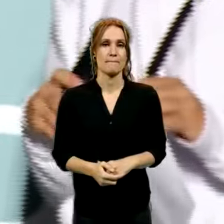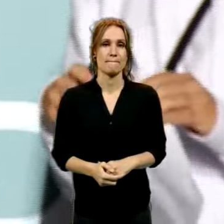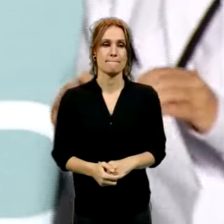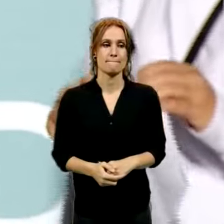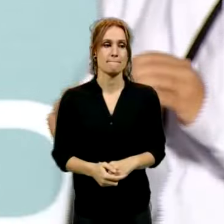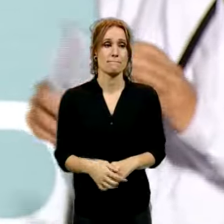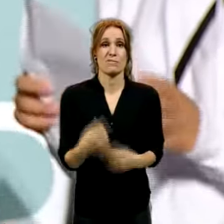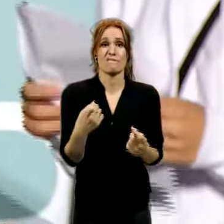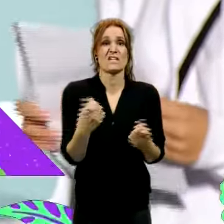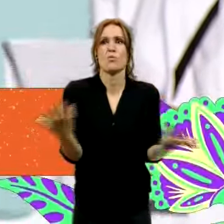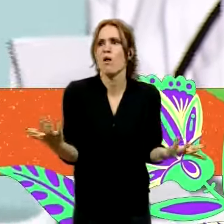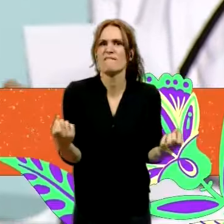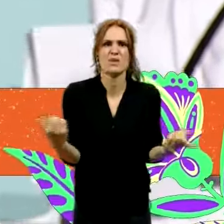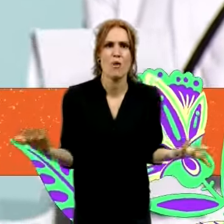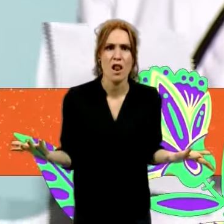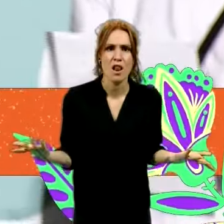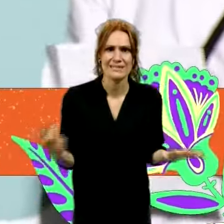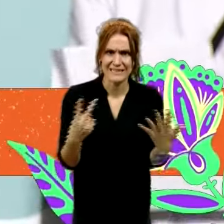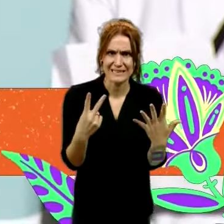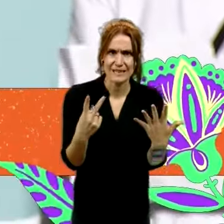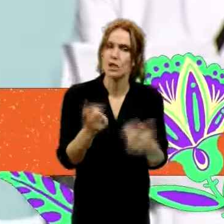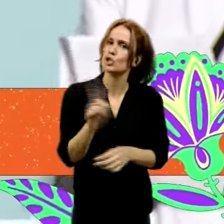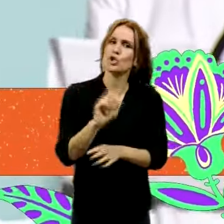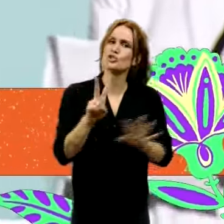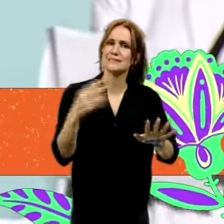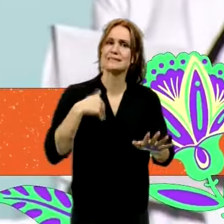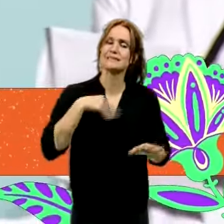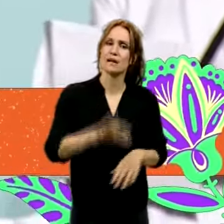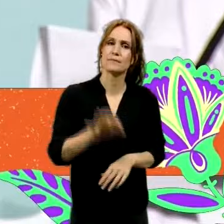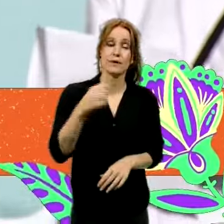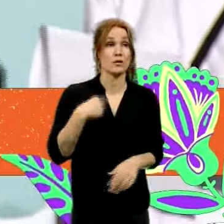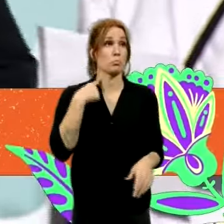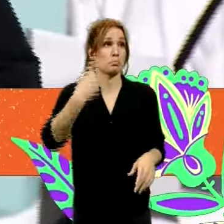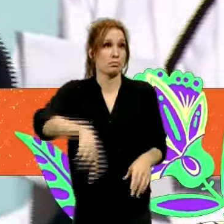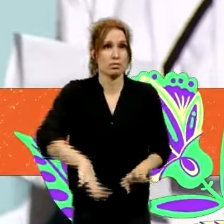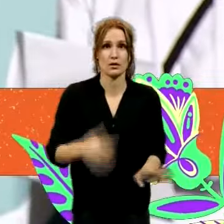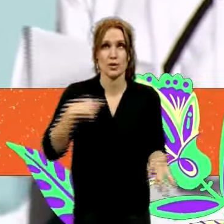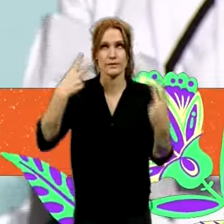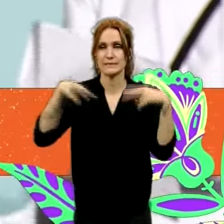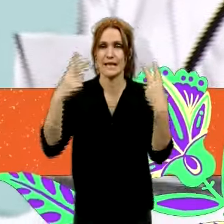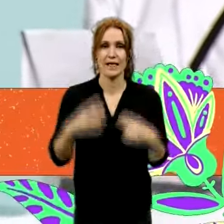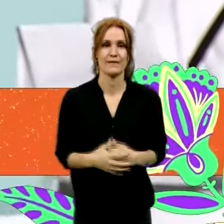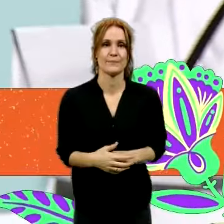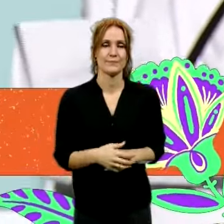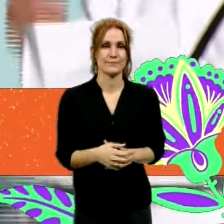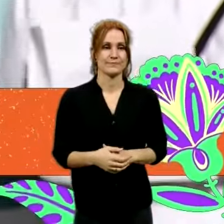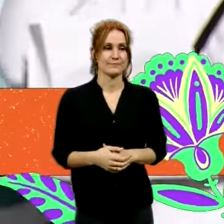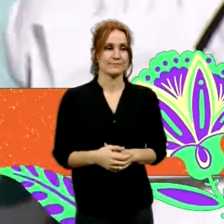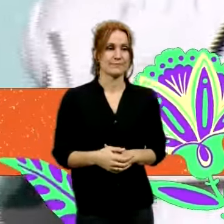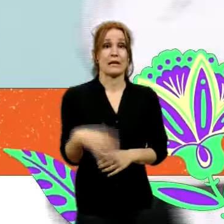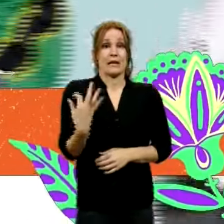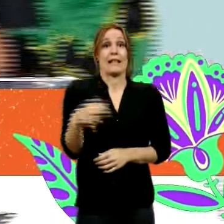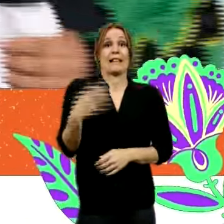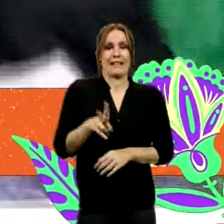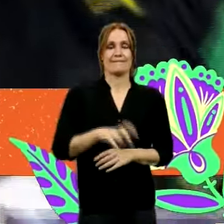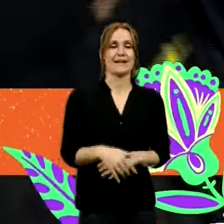Dice, ¿cuál queda? Dice, ¿cuál queda? Siete, ¿no? Creo que queda el 7. No, el 7 ya salió. Ya salió. Ay, pues estoy perdida. Estoy Despistada. Ah, ahí, vale, está.